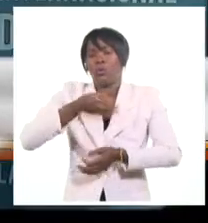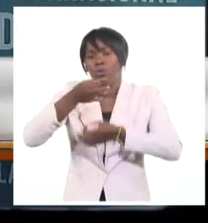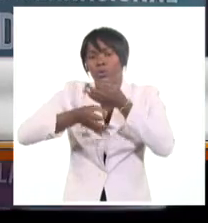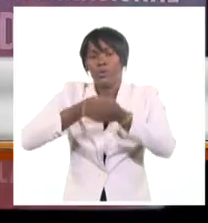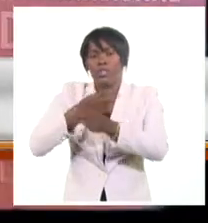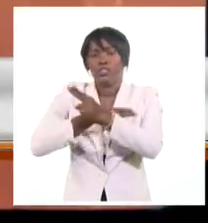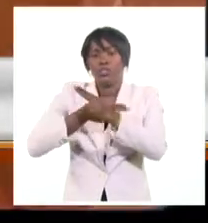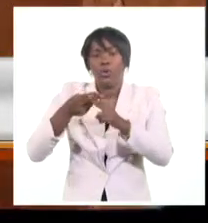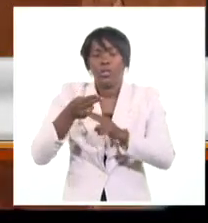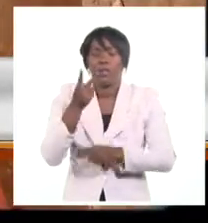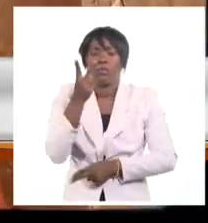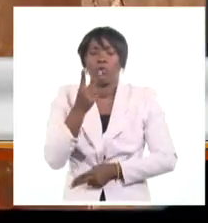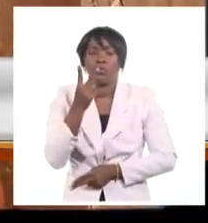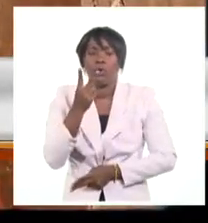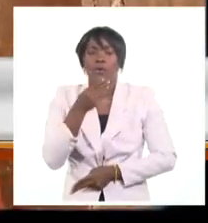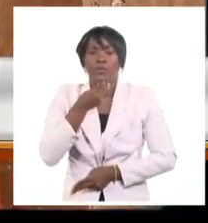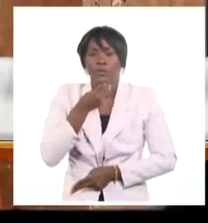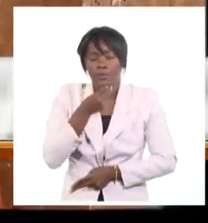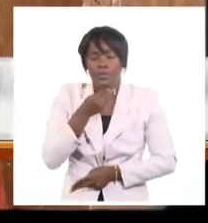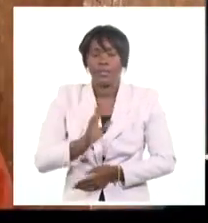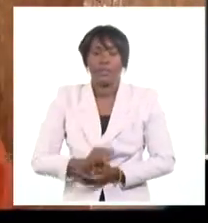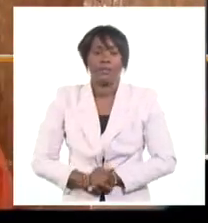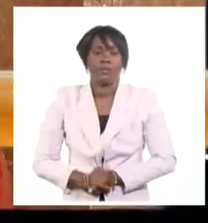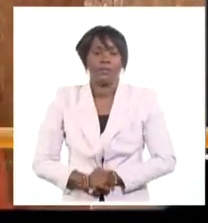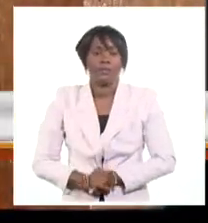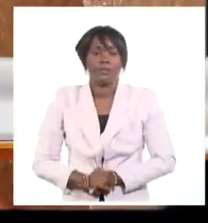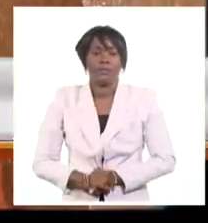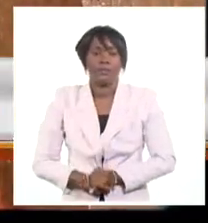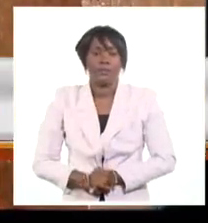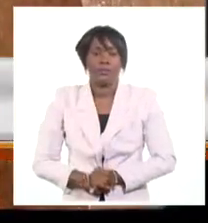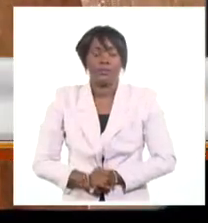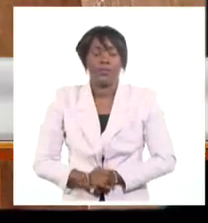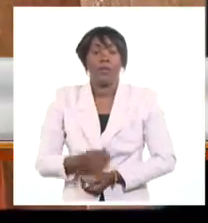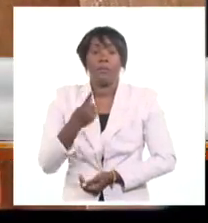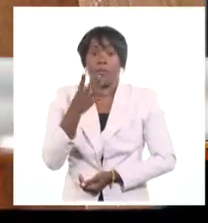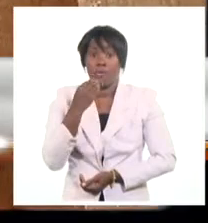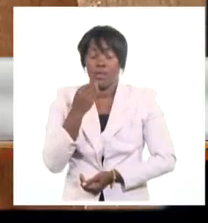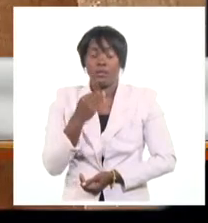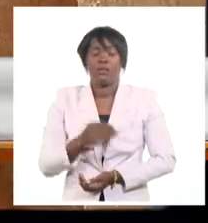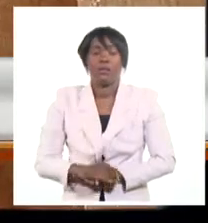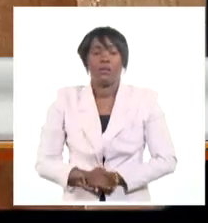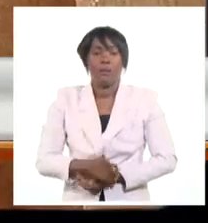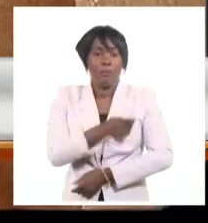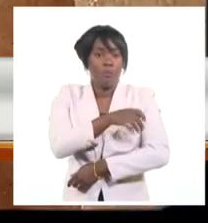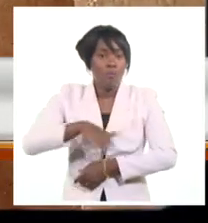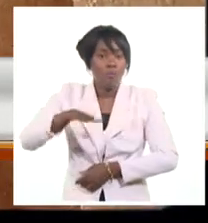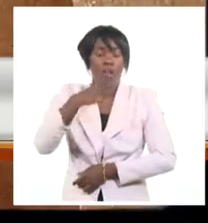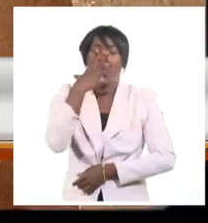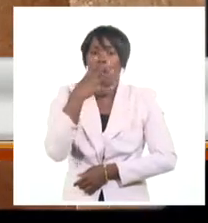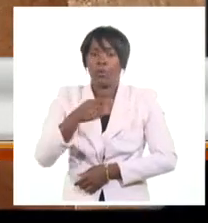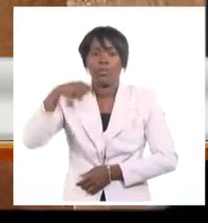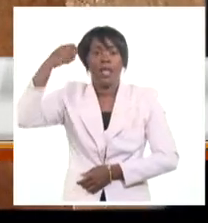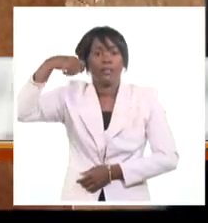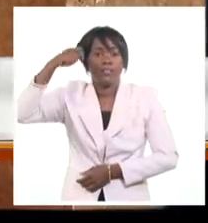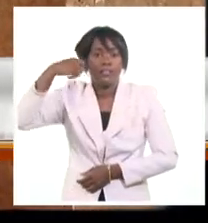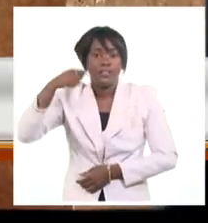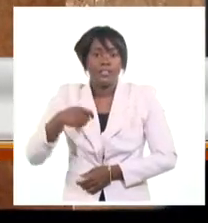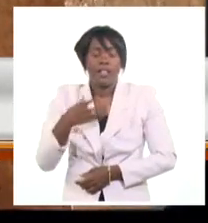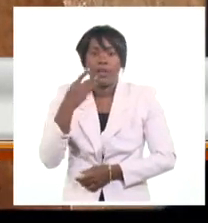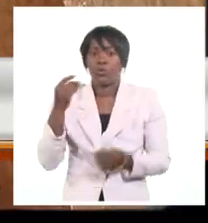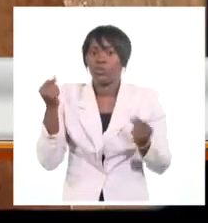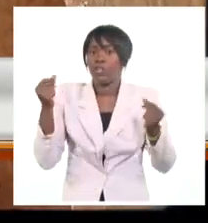de ancianos quechuas me han dicho que hay un público muy despierto este Muy atento muy muy vivo con